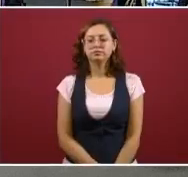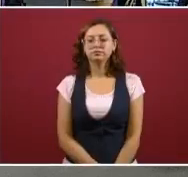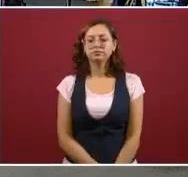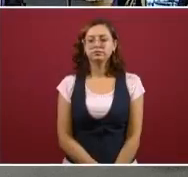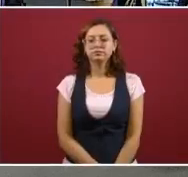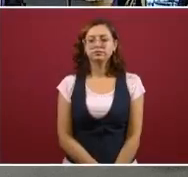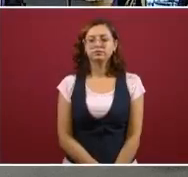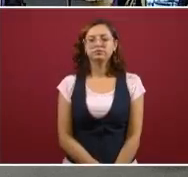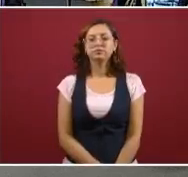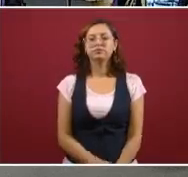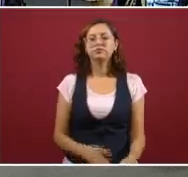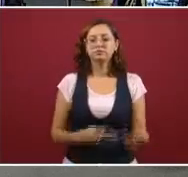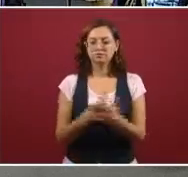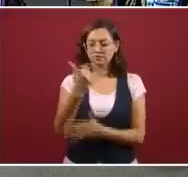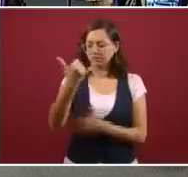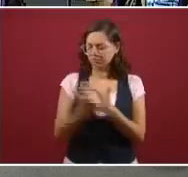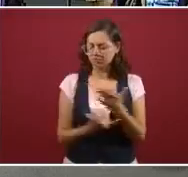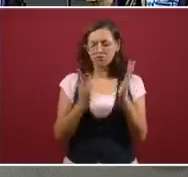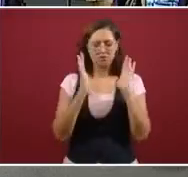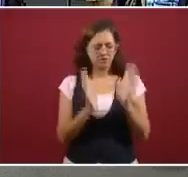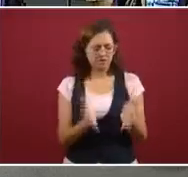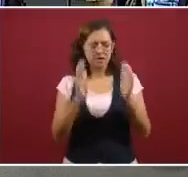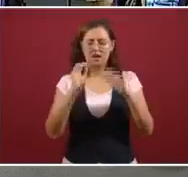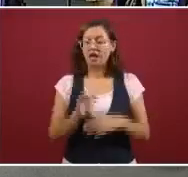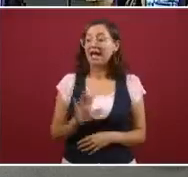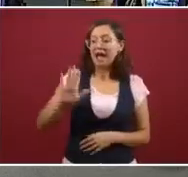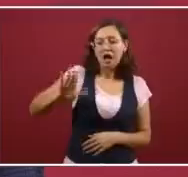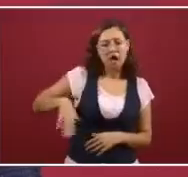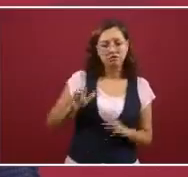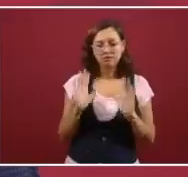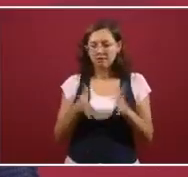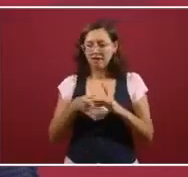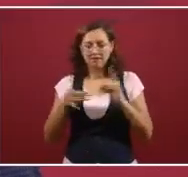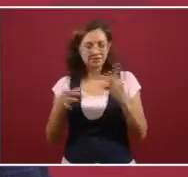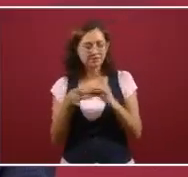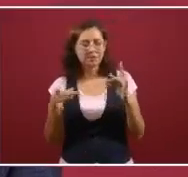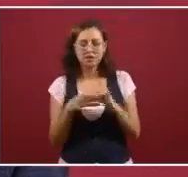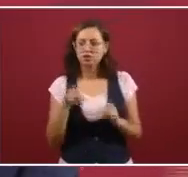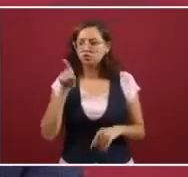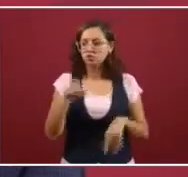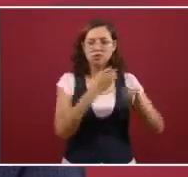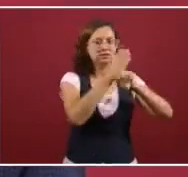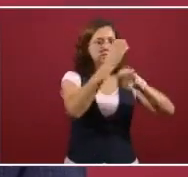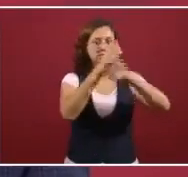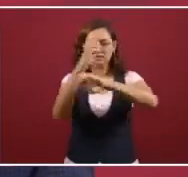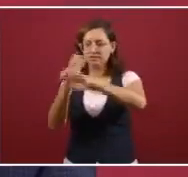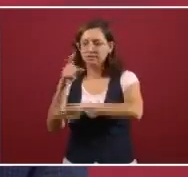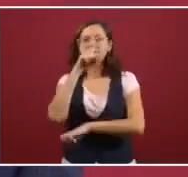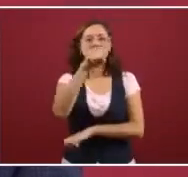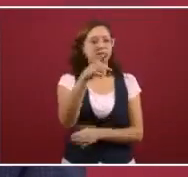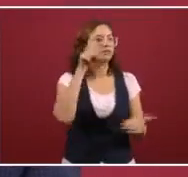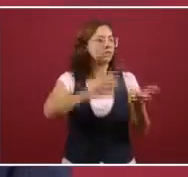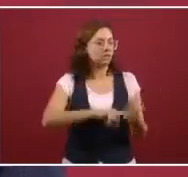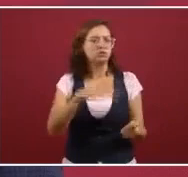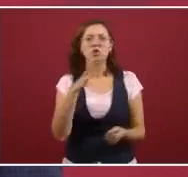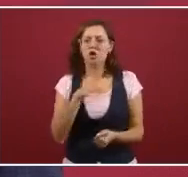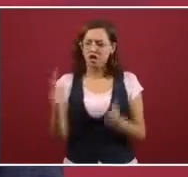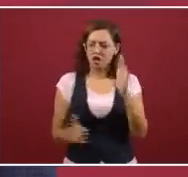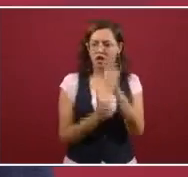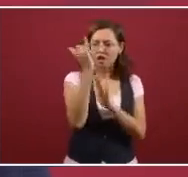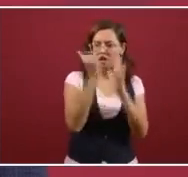El proyecto ya está, también comentaba, ¿no? Tú a cualquier estado de la República que vayas, ahí están las obras de infraestructura,